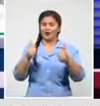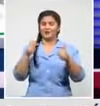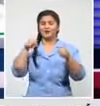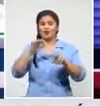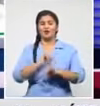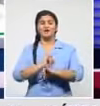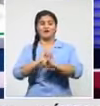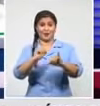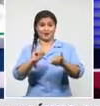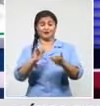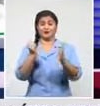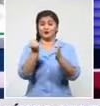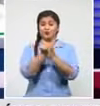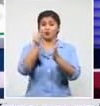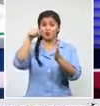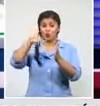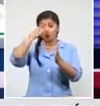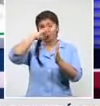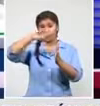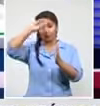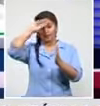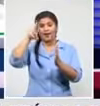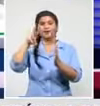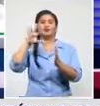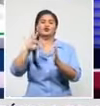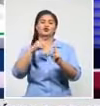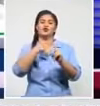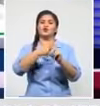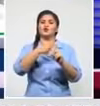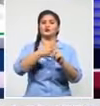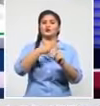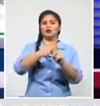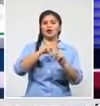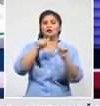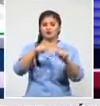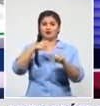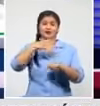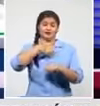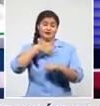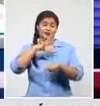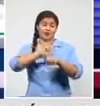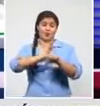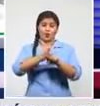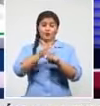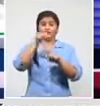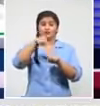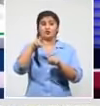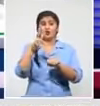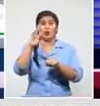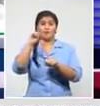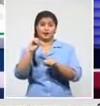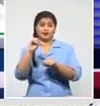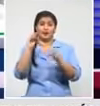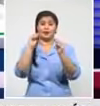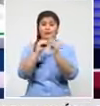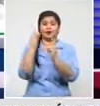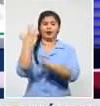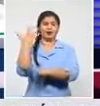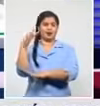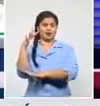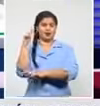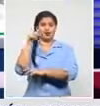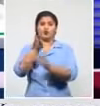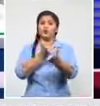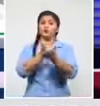Cuba confirma 38 nuevos casos positivos con la COVID-19, 20 son importados. Continúa